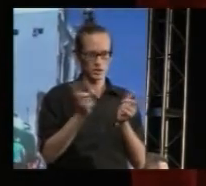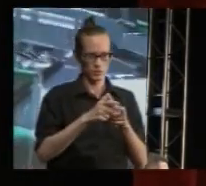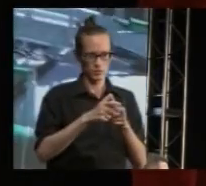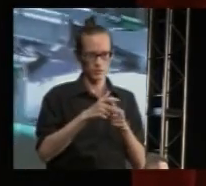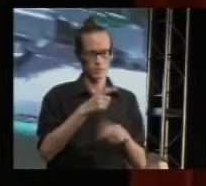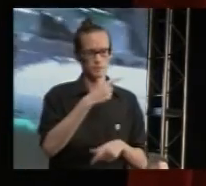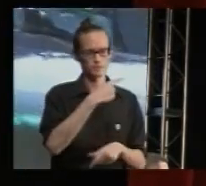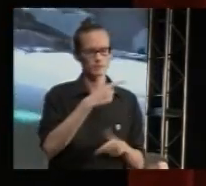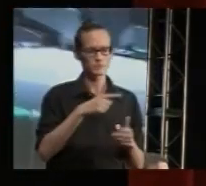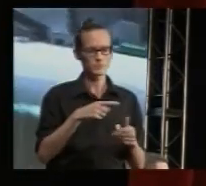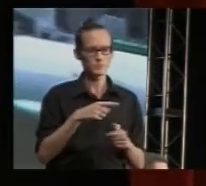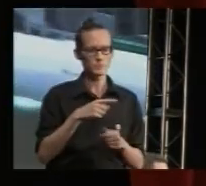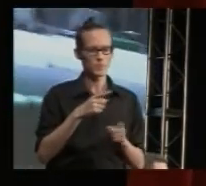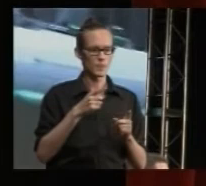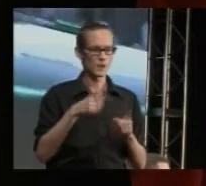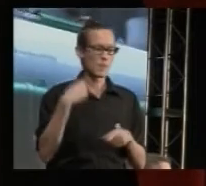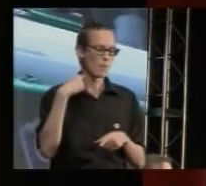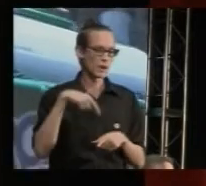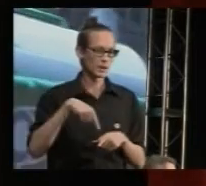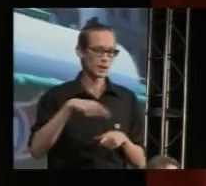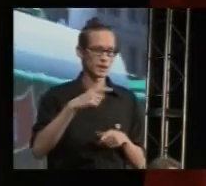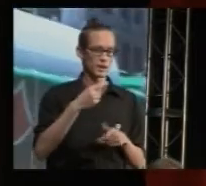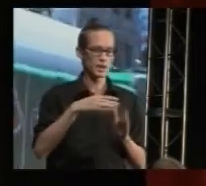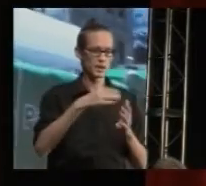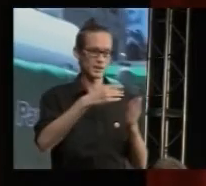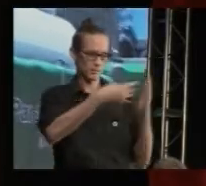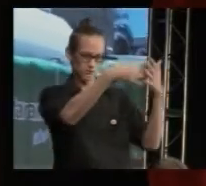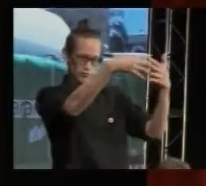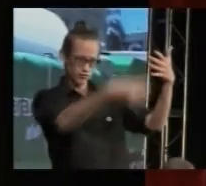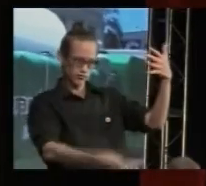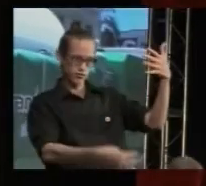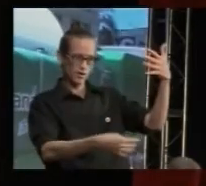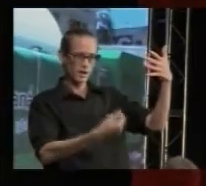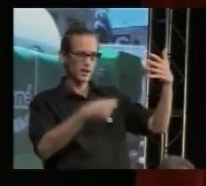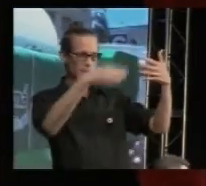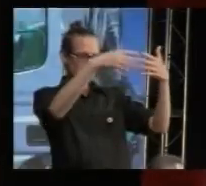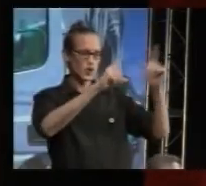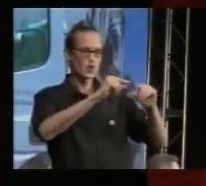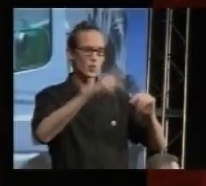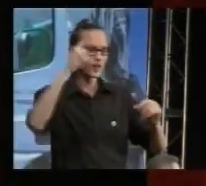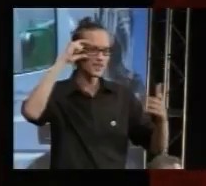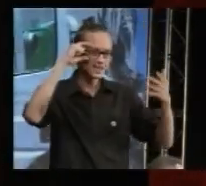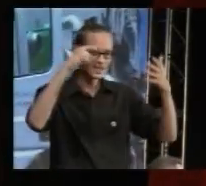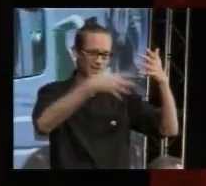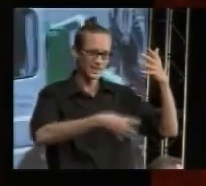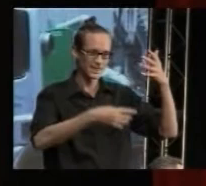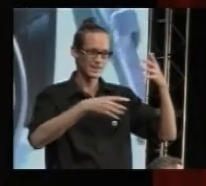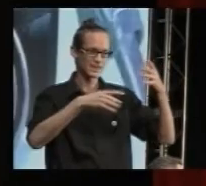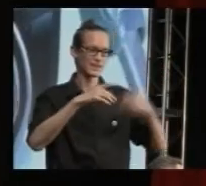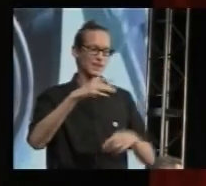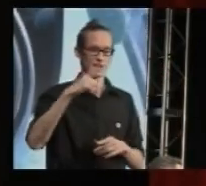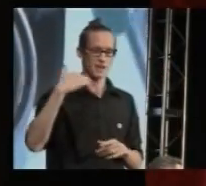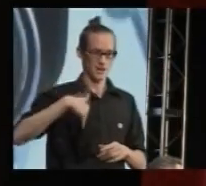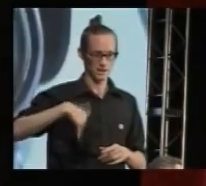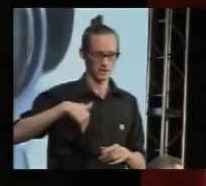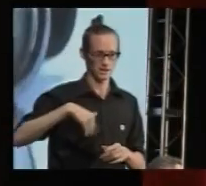puesto 10 de 275 destinos de la Argentina, ya que en el año 2016